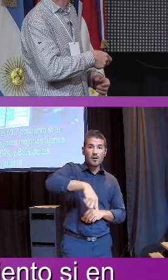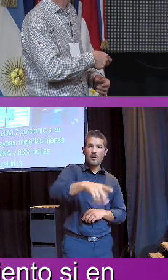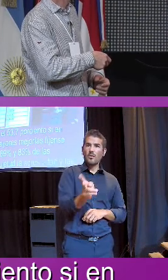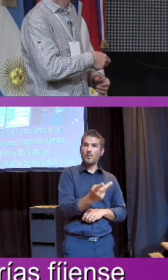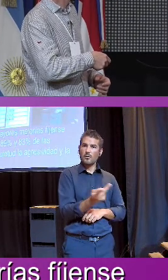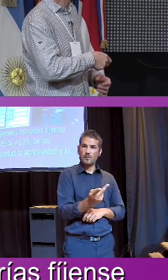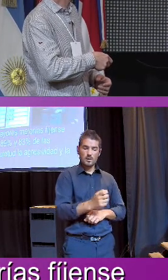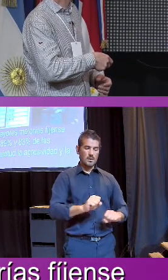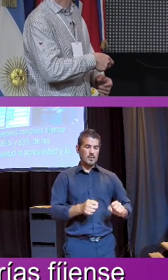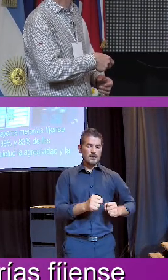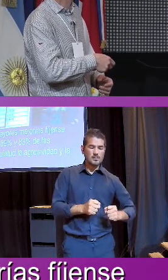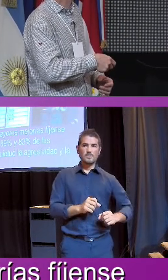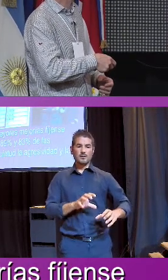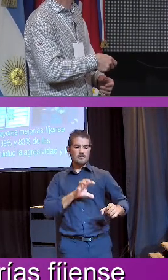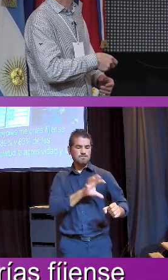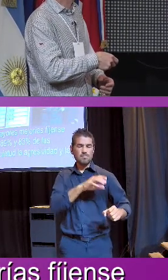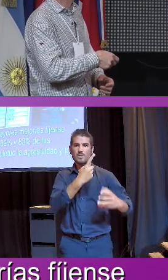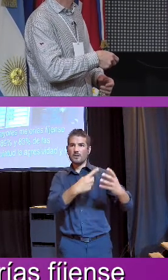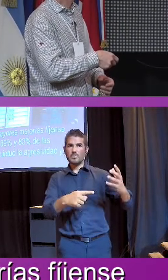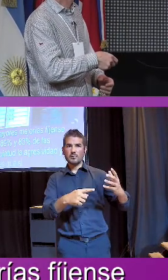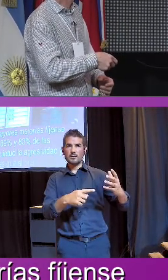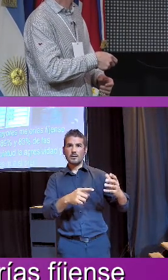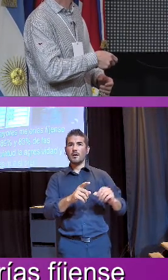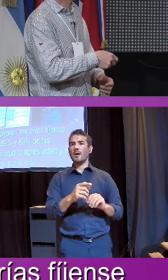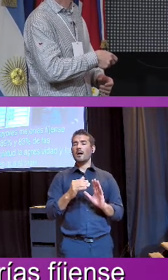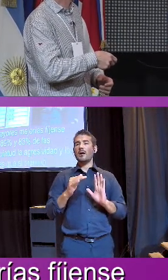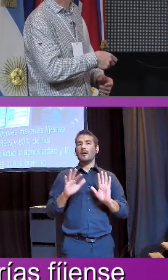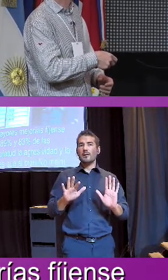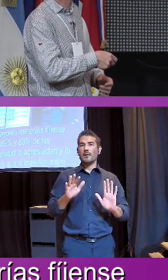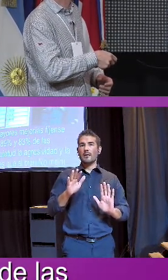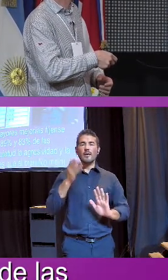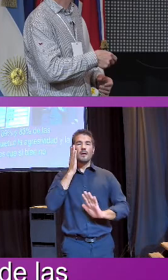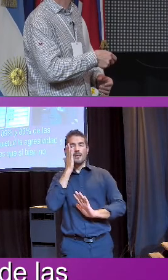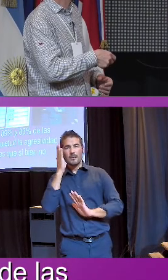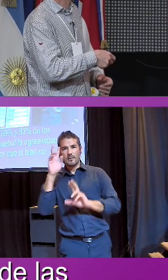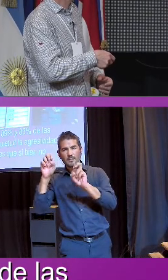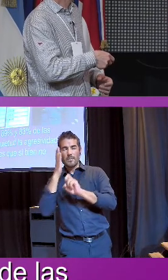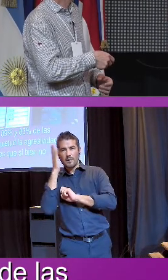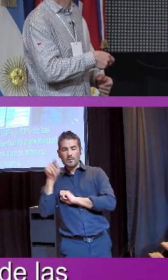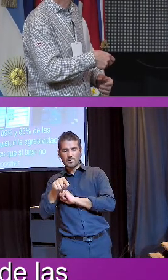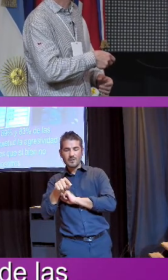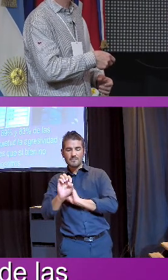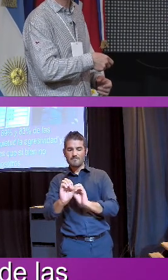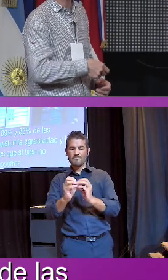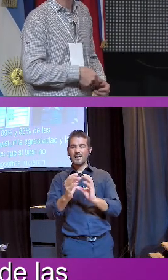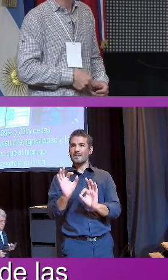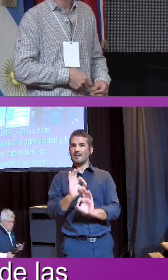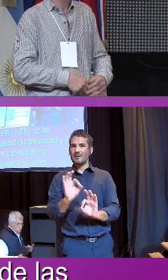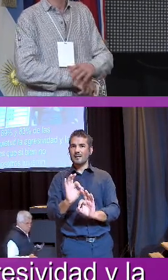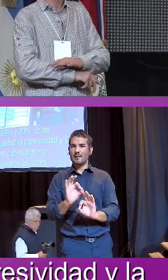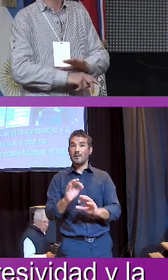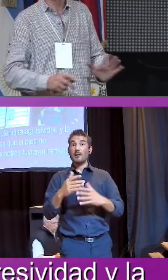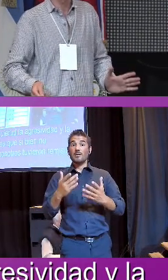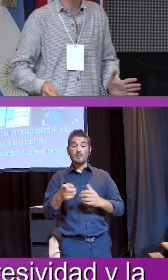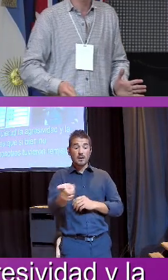agitación. Lo interesante del sueño es que si bien no mejoraron tanto porcentaje como los otros, tuvieron remisión total, quiere